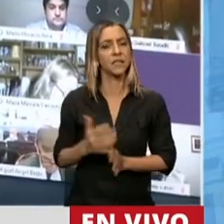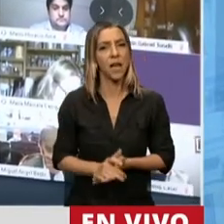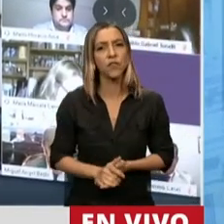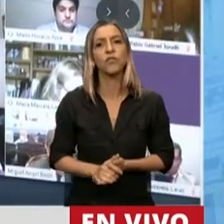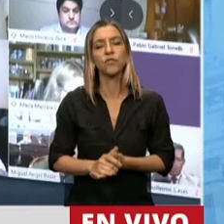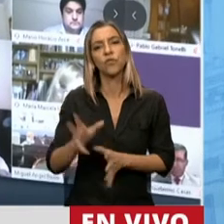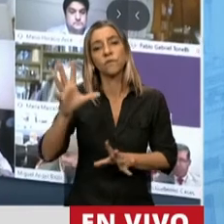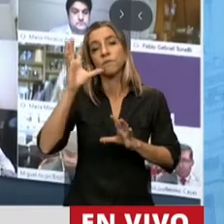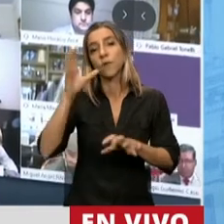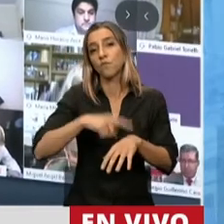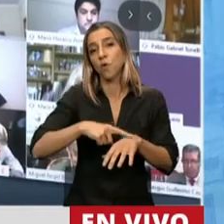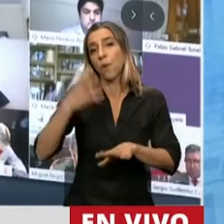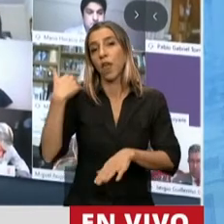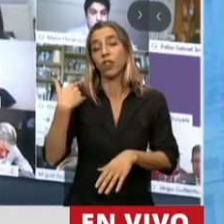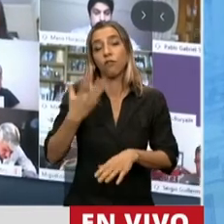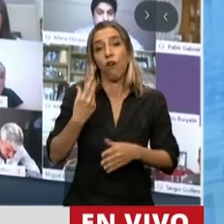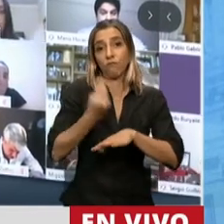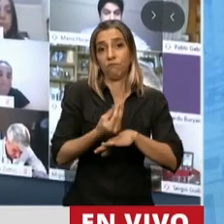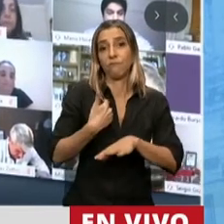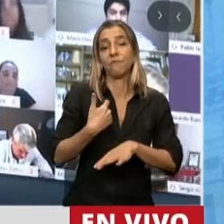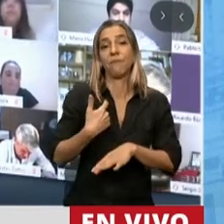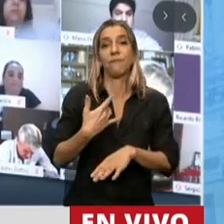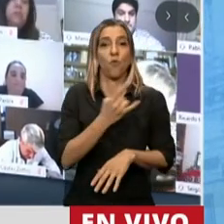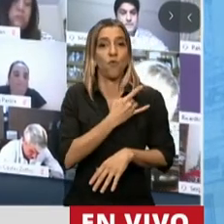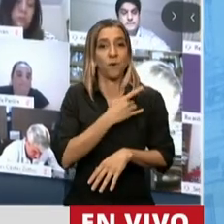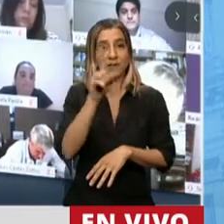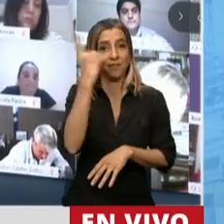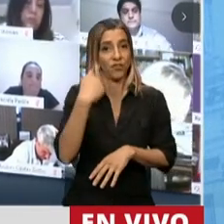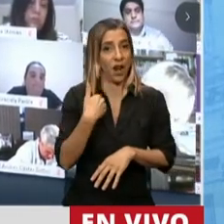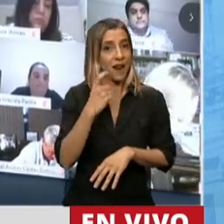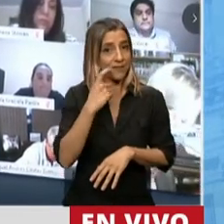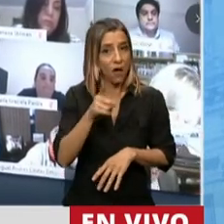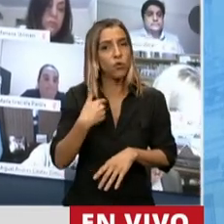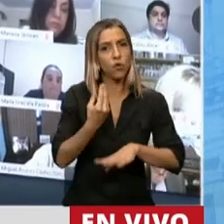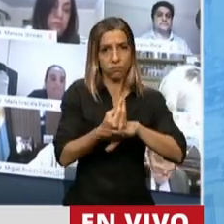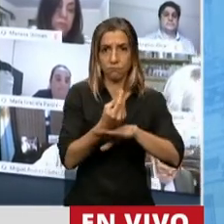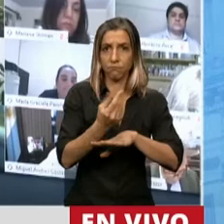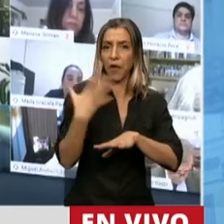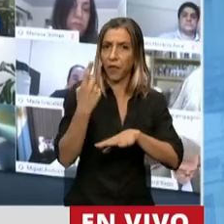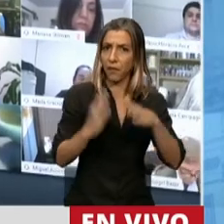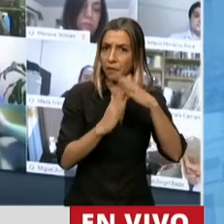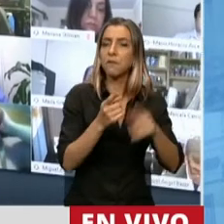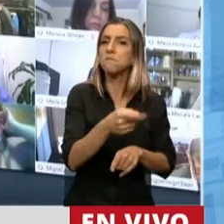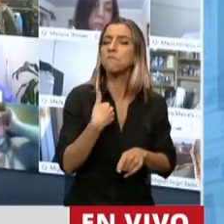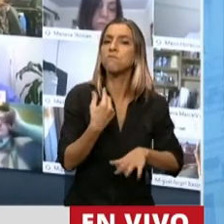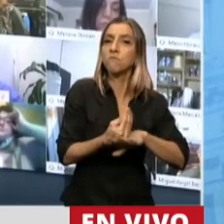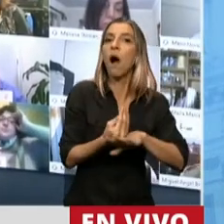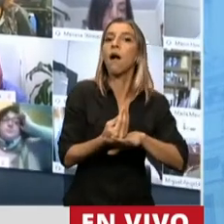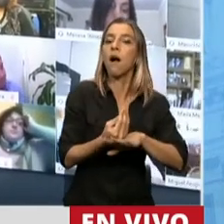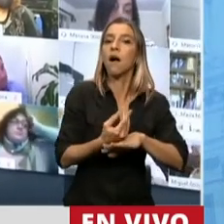honor de haber sido elegido rector de la Universidad Nacional de San Luis, decidimos y me tocó impulsar